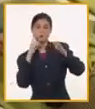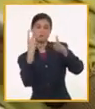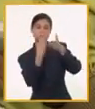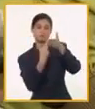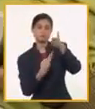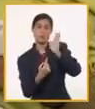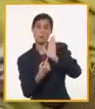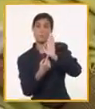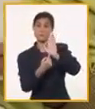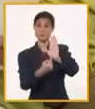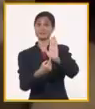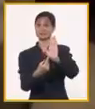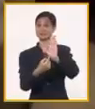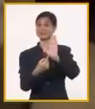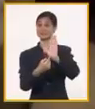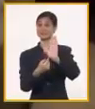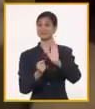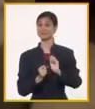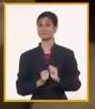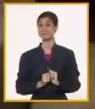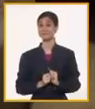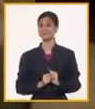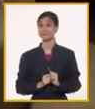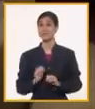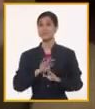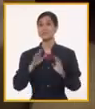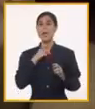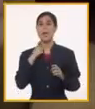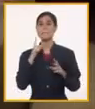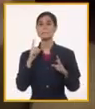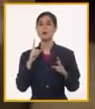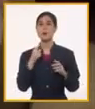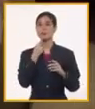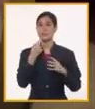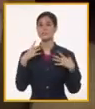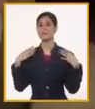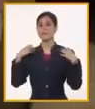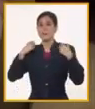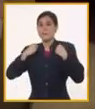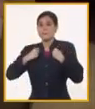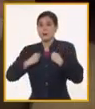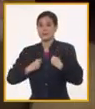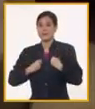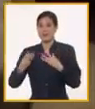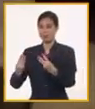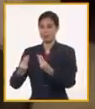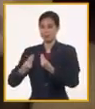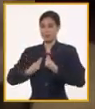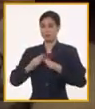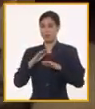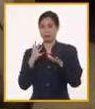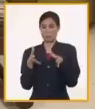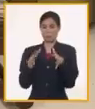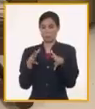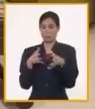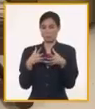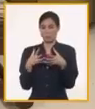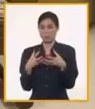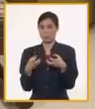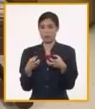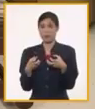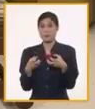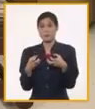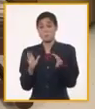después de la guerra, sí. Ese maletín, no, es que cuando él me lo dio ya estaba medio, qué sé yo. Pero bueno, como que eso uno lo metía dentro de